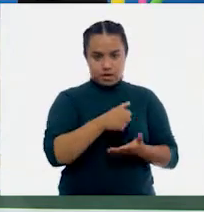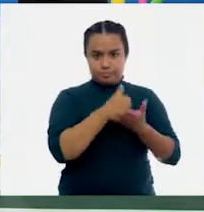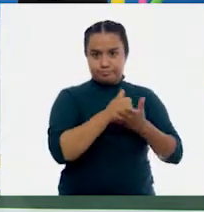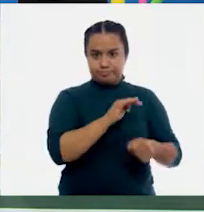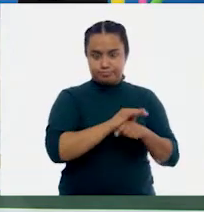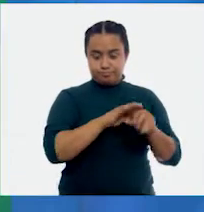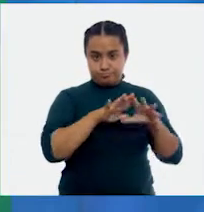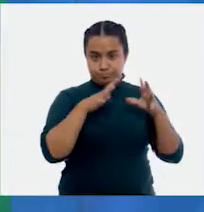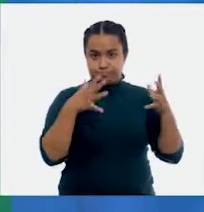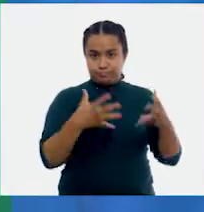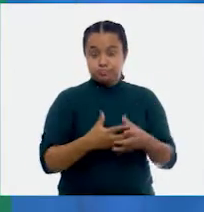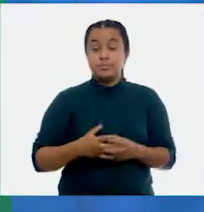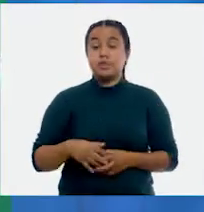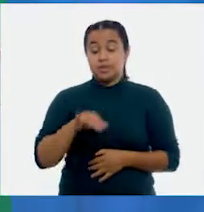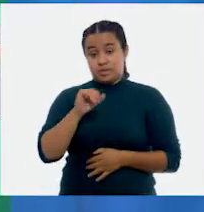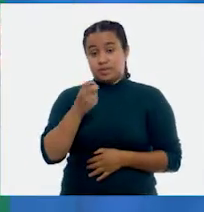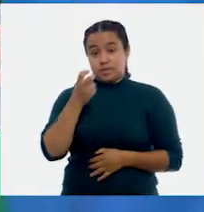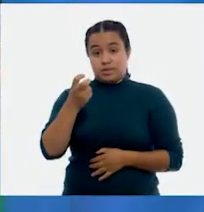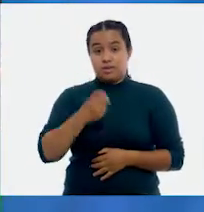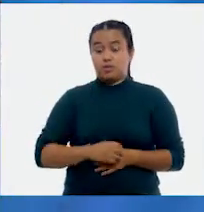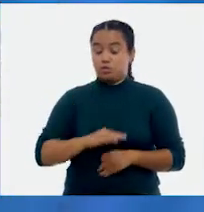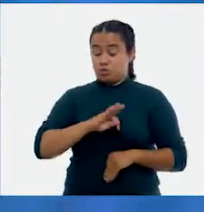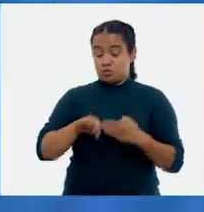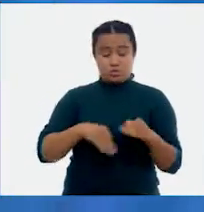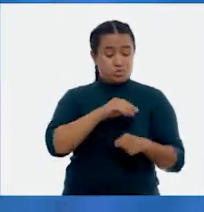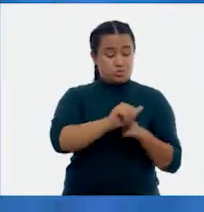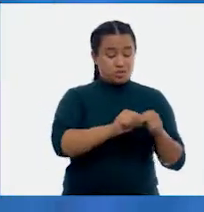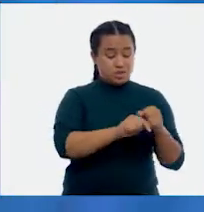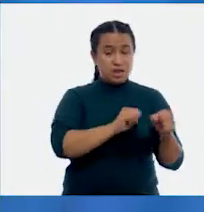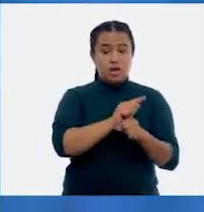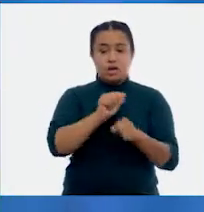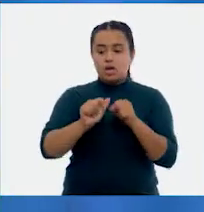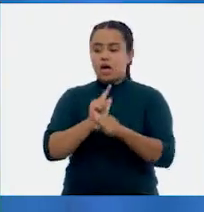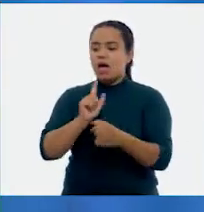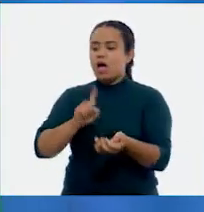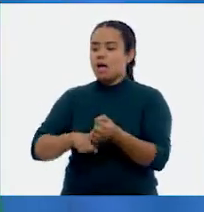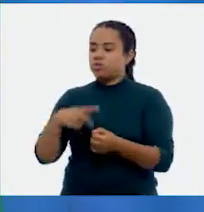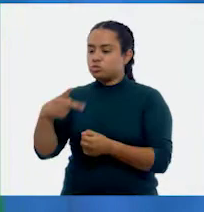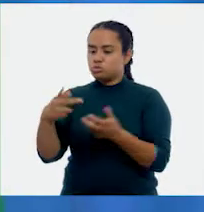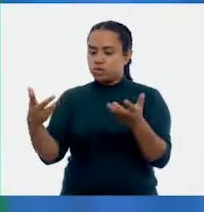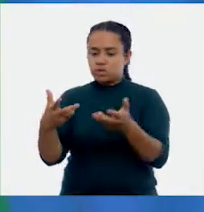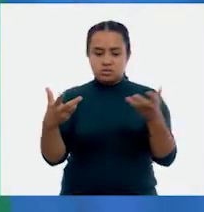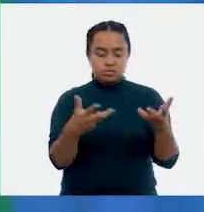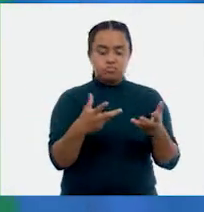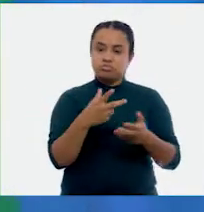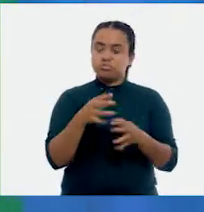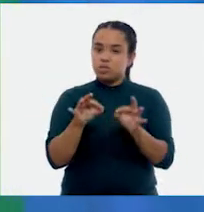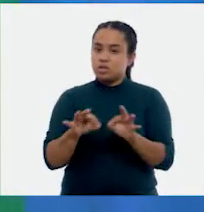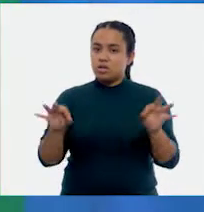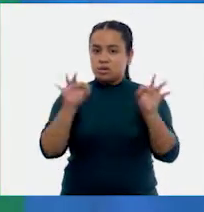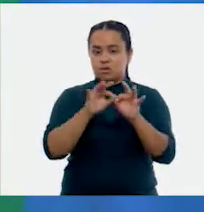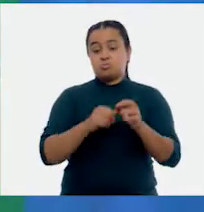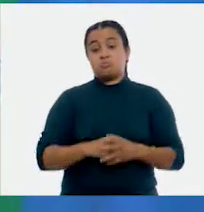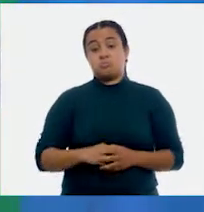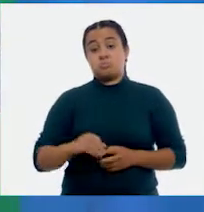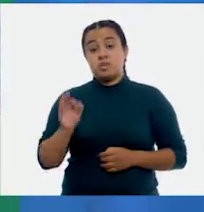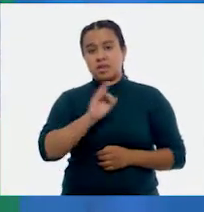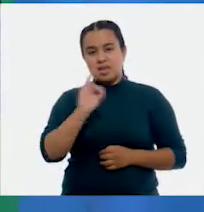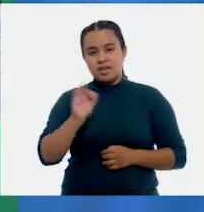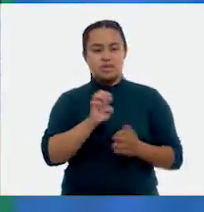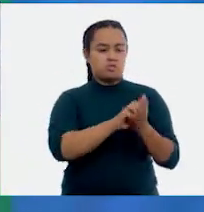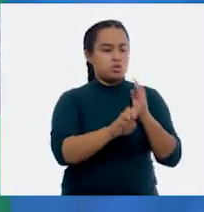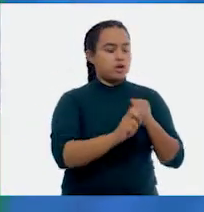Así es. Todas las especies cumplen una función muy importante, ya sea para polinizar